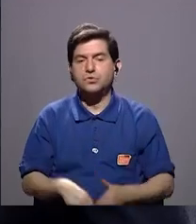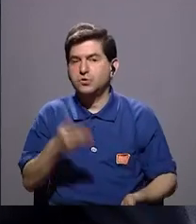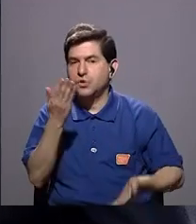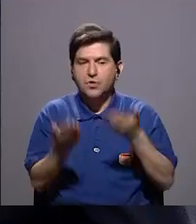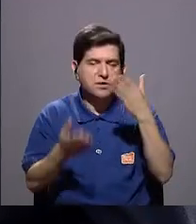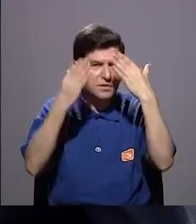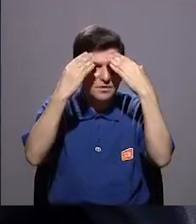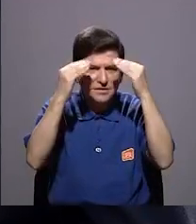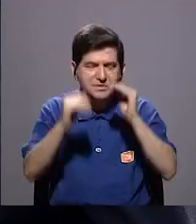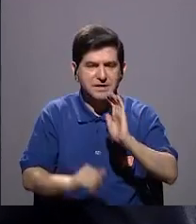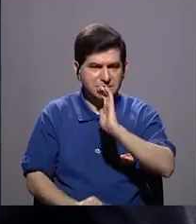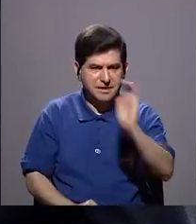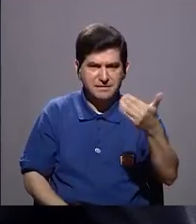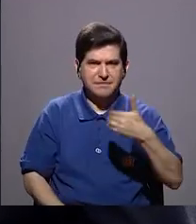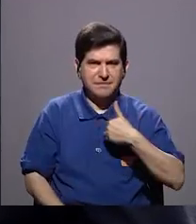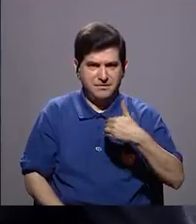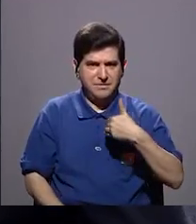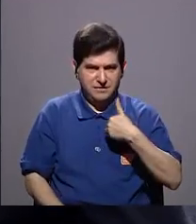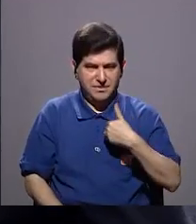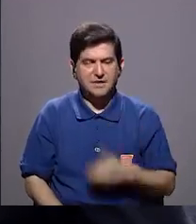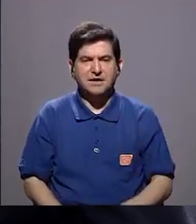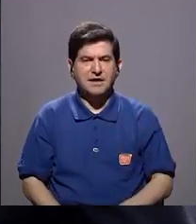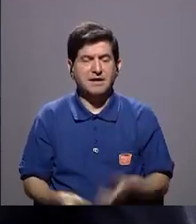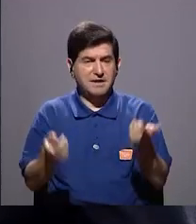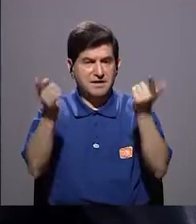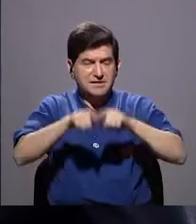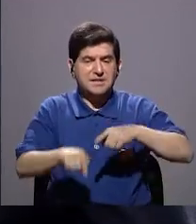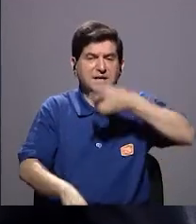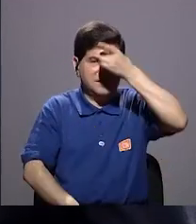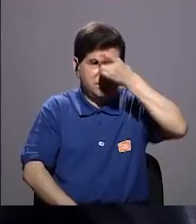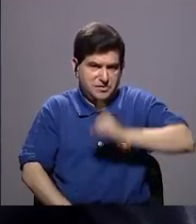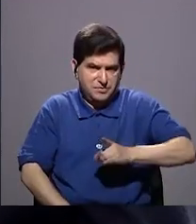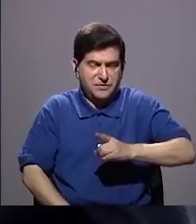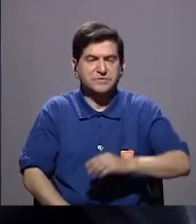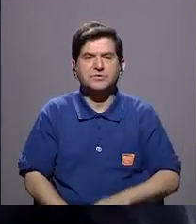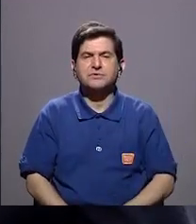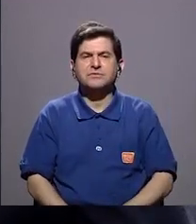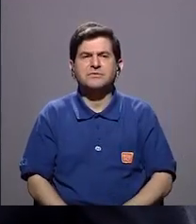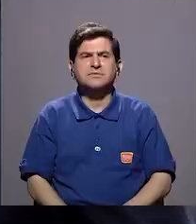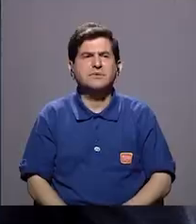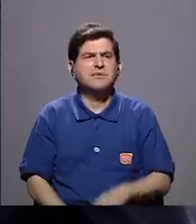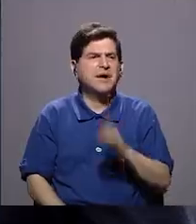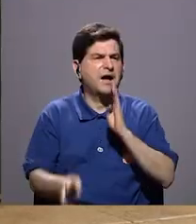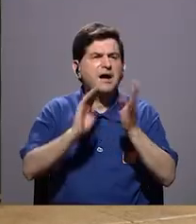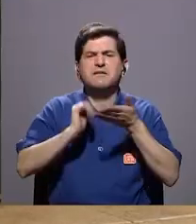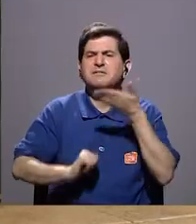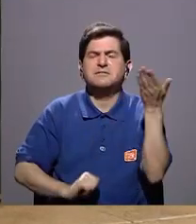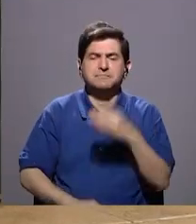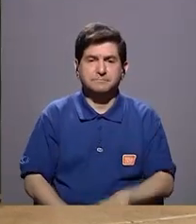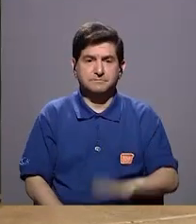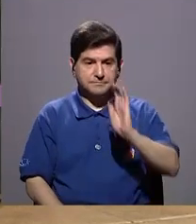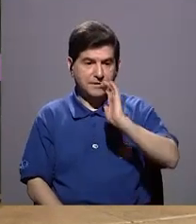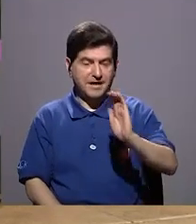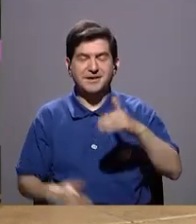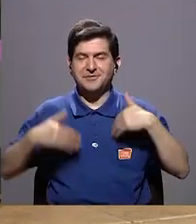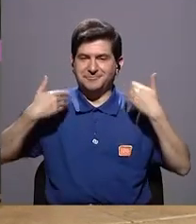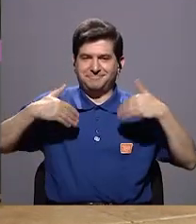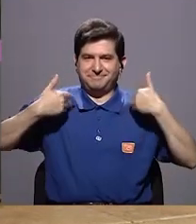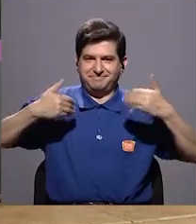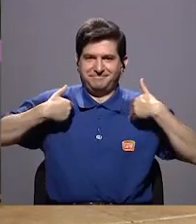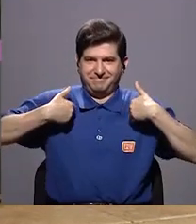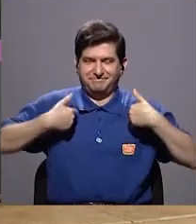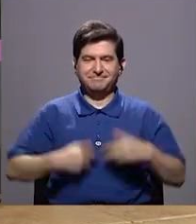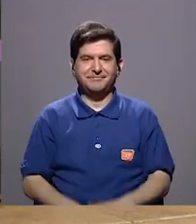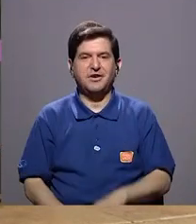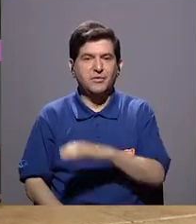datos de que el niño tiene una o el adolescente tiene una depresión. En general, ¿qué podríamos hablar? Tener un niño que sea alegre, un niño